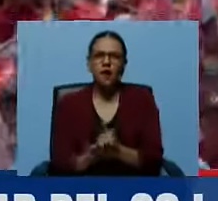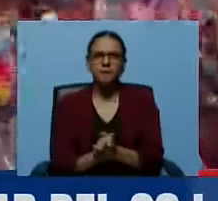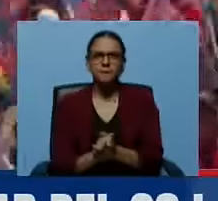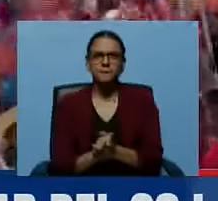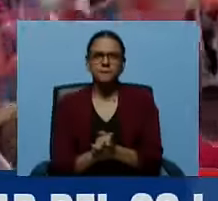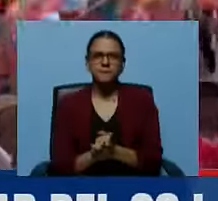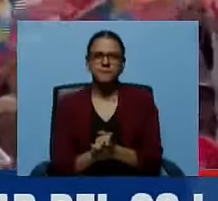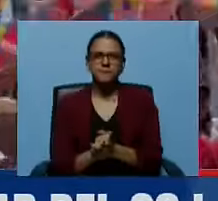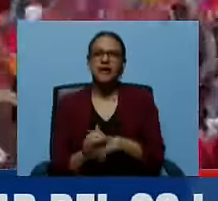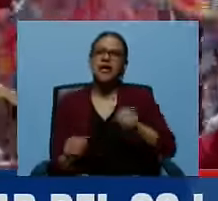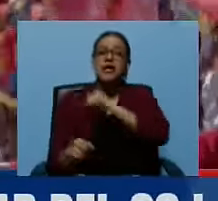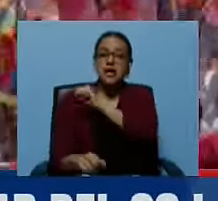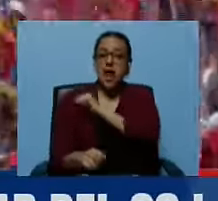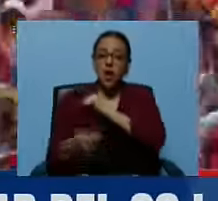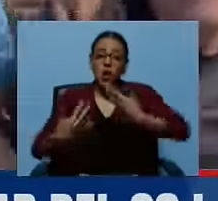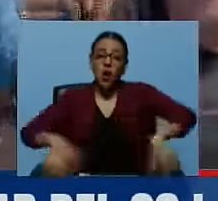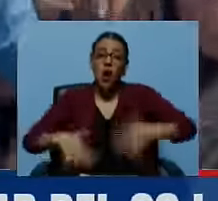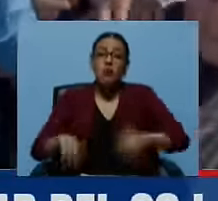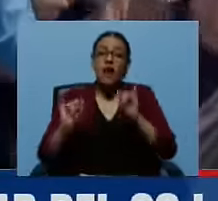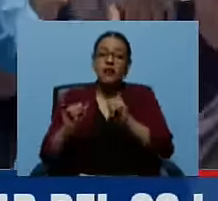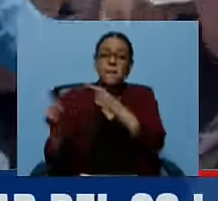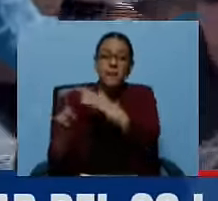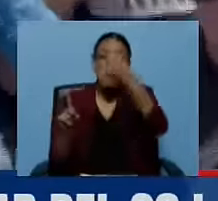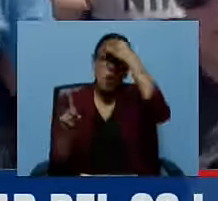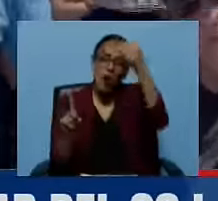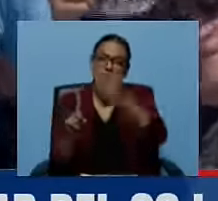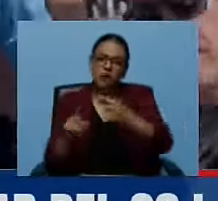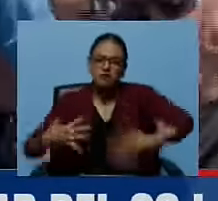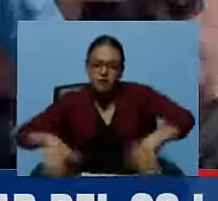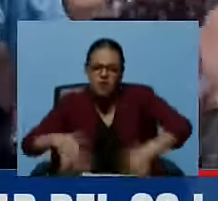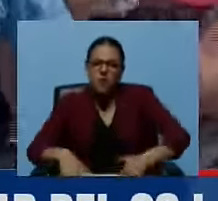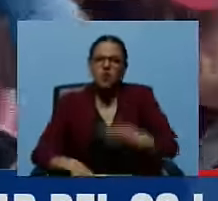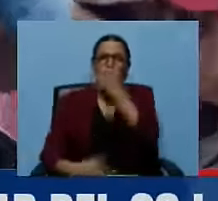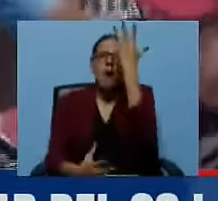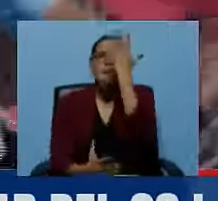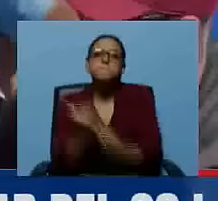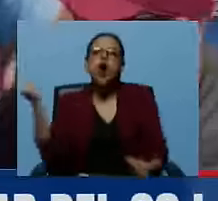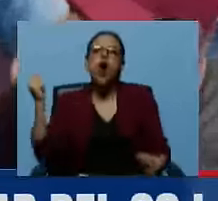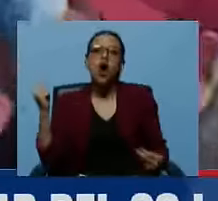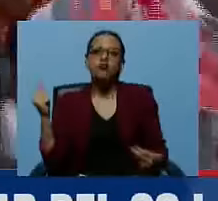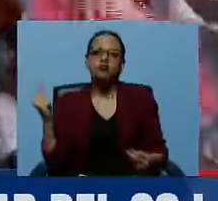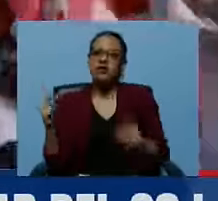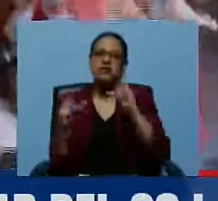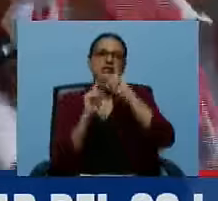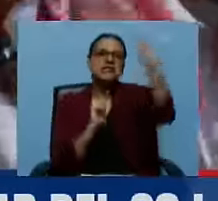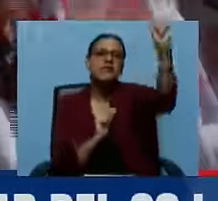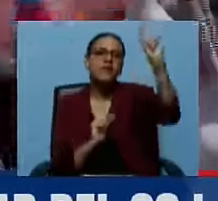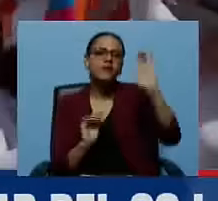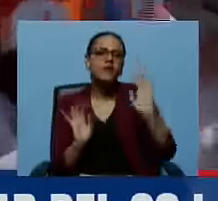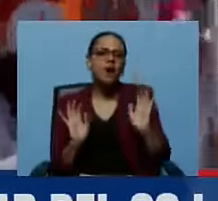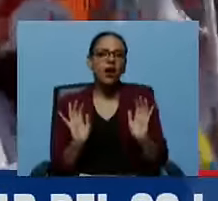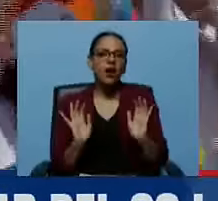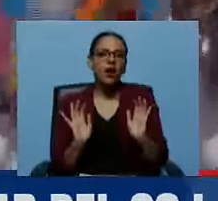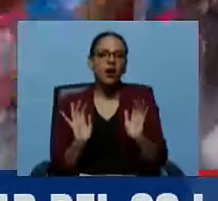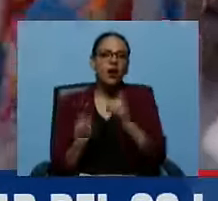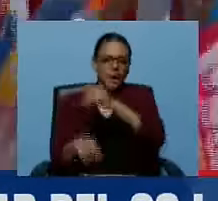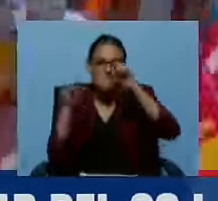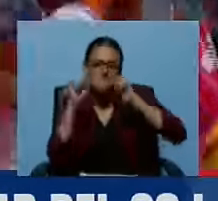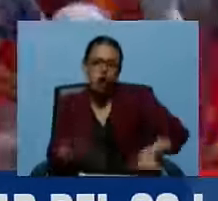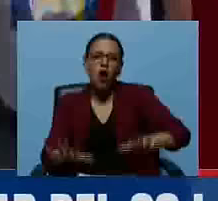Y el cobarde del mundo, González Urrutia, huyó, se fue,